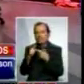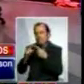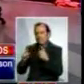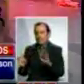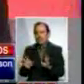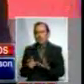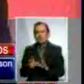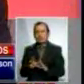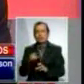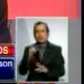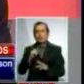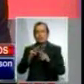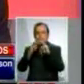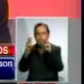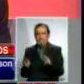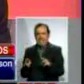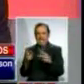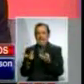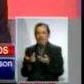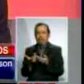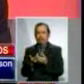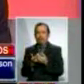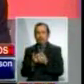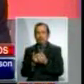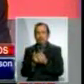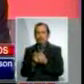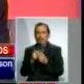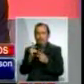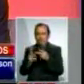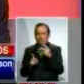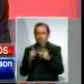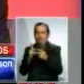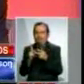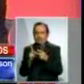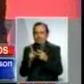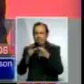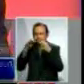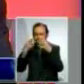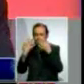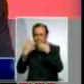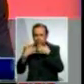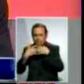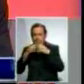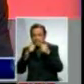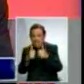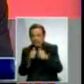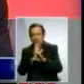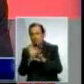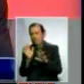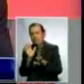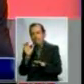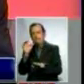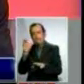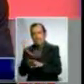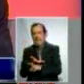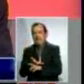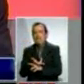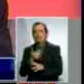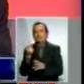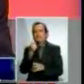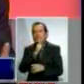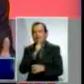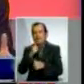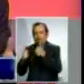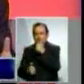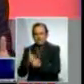estamos enfrentando un mercado que funciona de manera muy imperfecta crecientemente concentrado con con integración vertical con falta